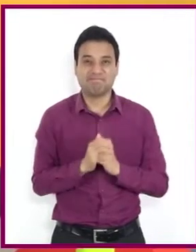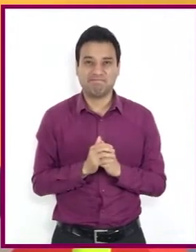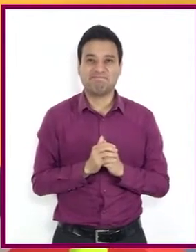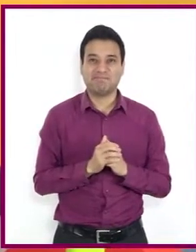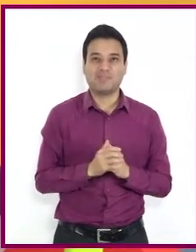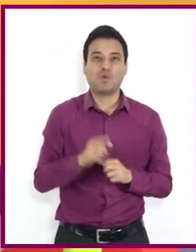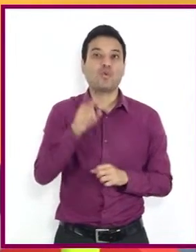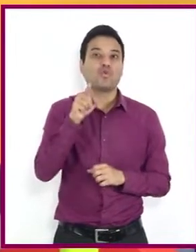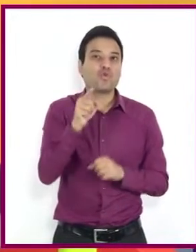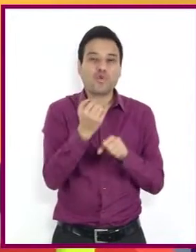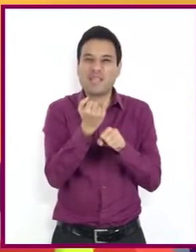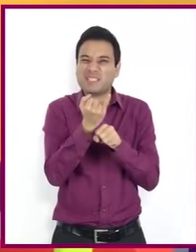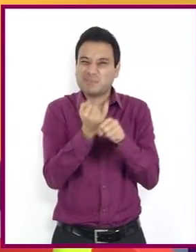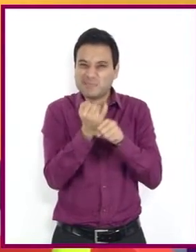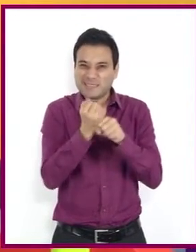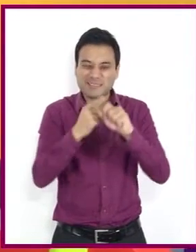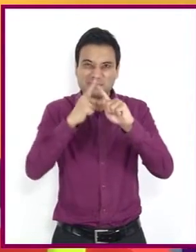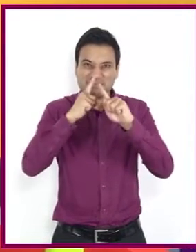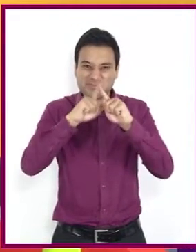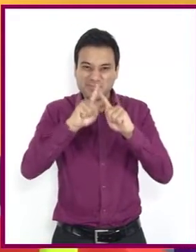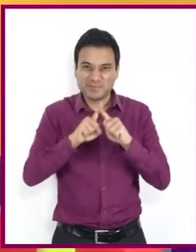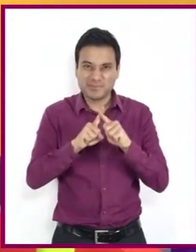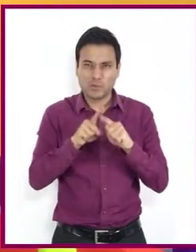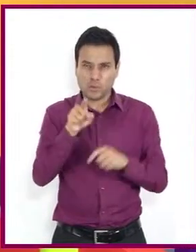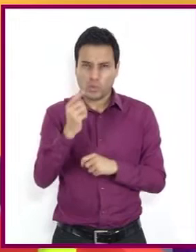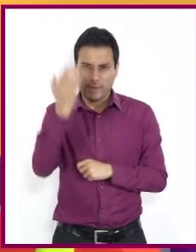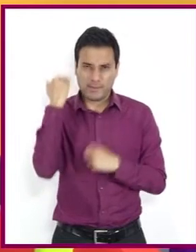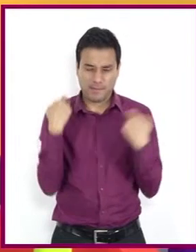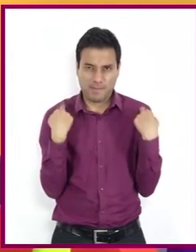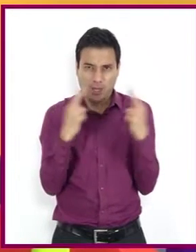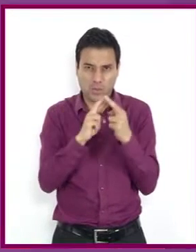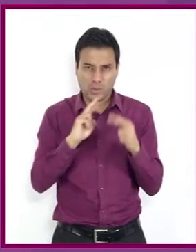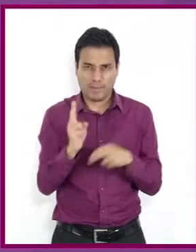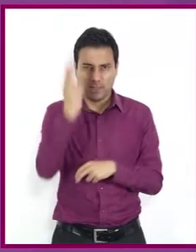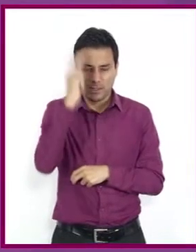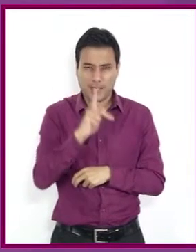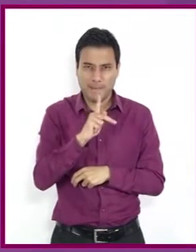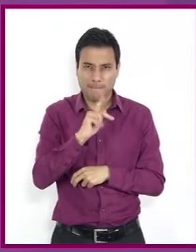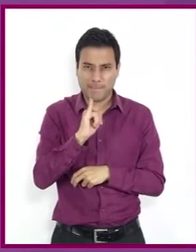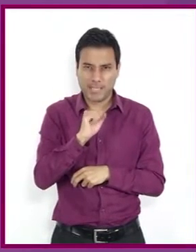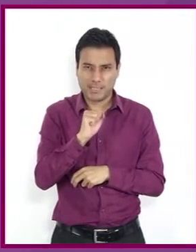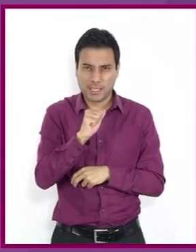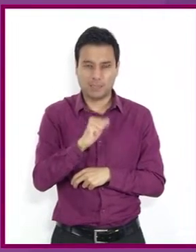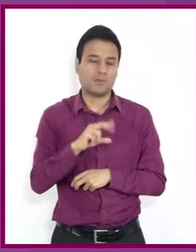descubrimientos también los hizo mientras era profesor en la Universidad de Pisa. No.